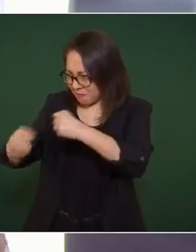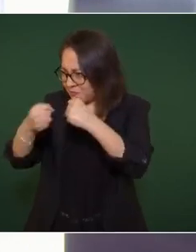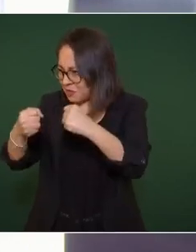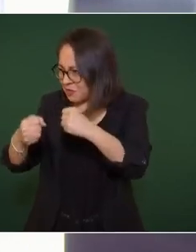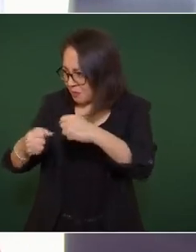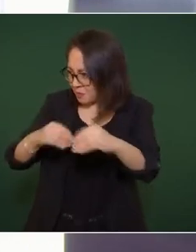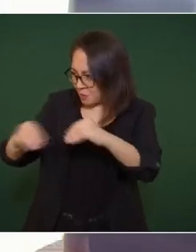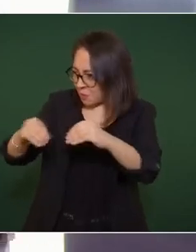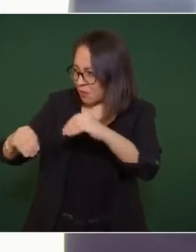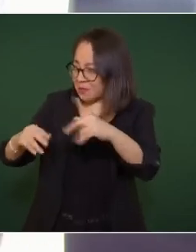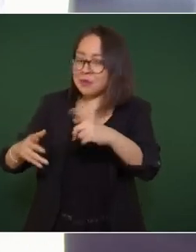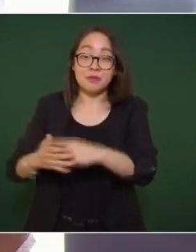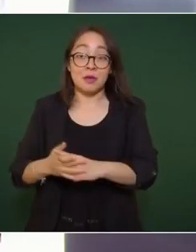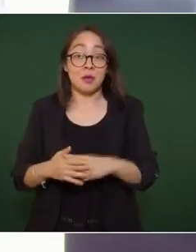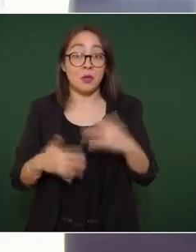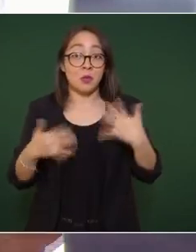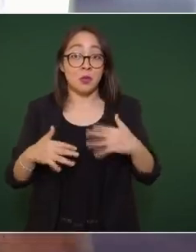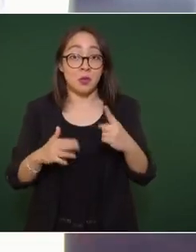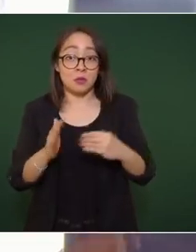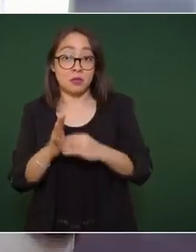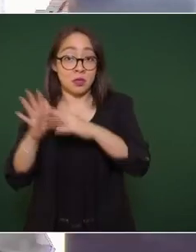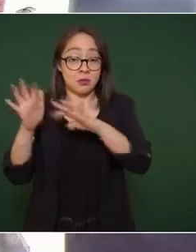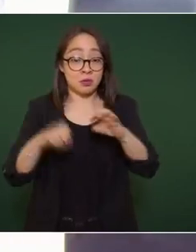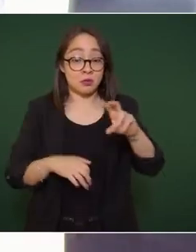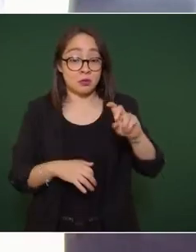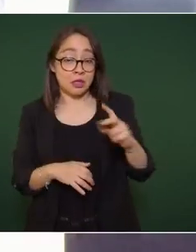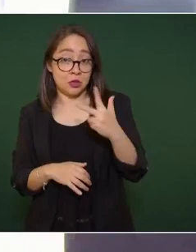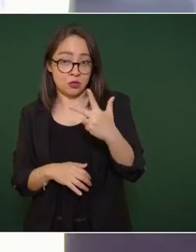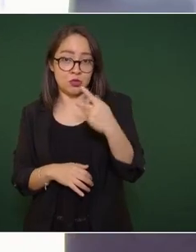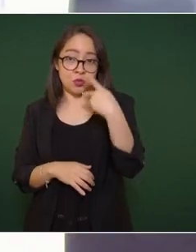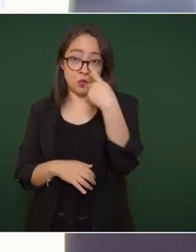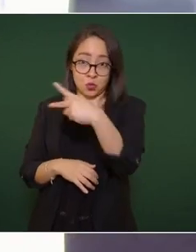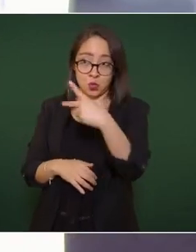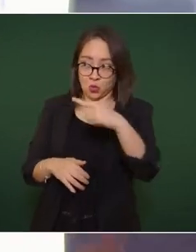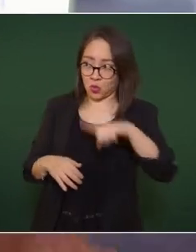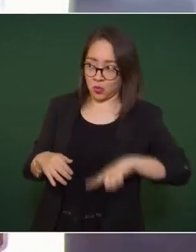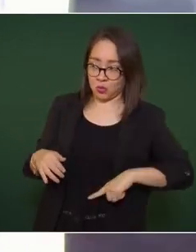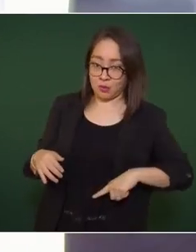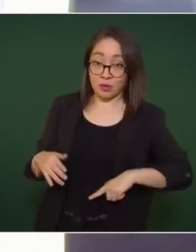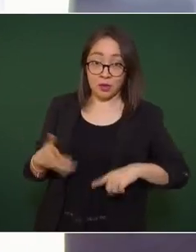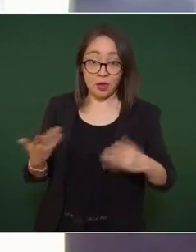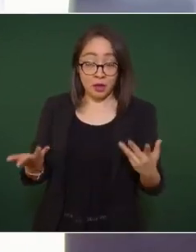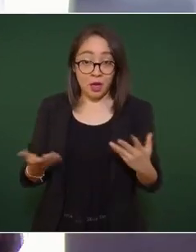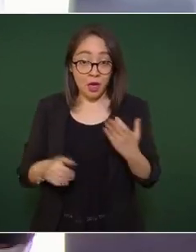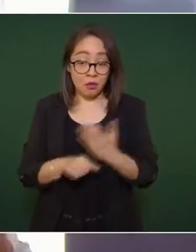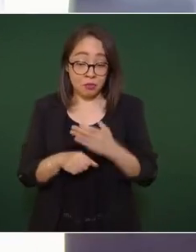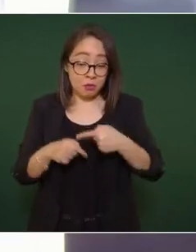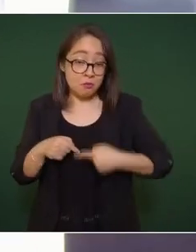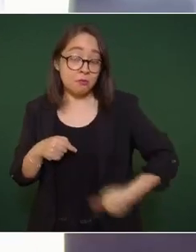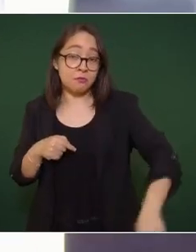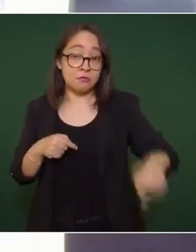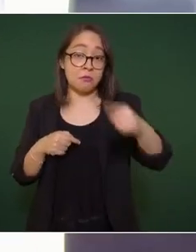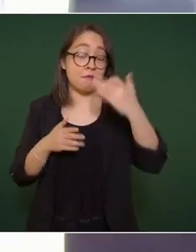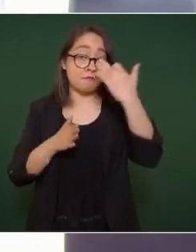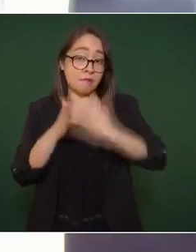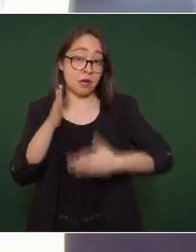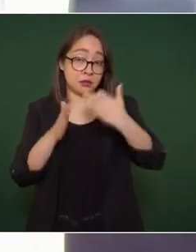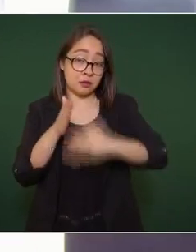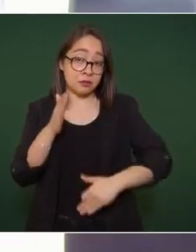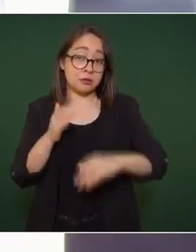estamos en el día 1938 de su gobierno y nos quedan o que le quedan al